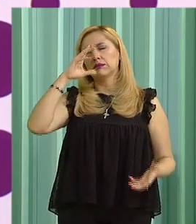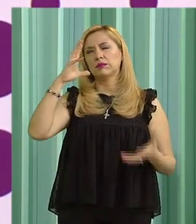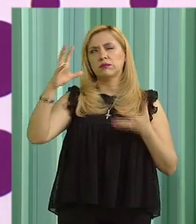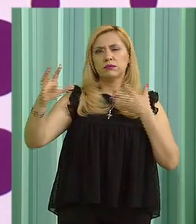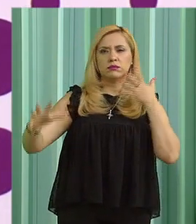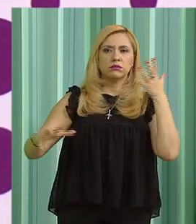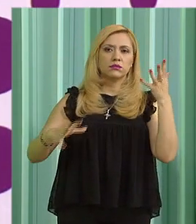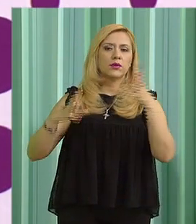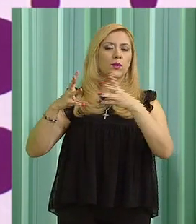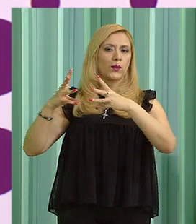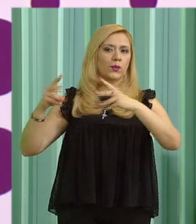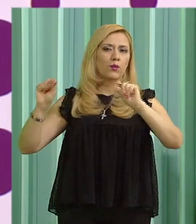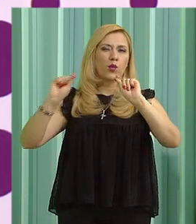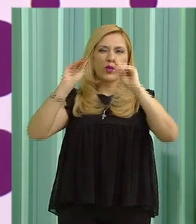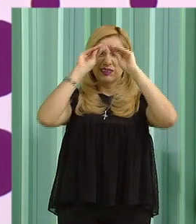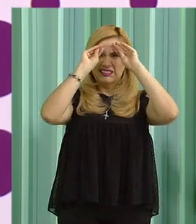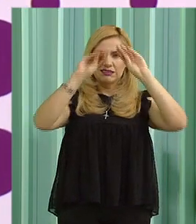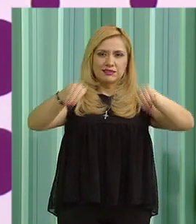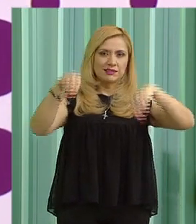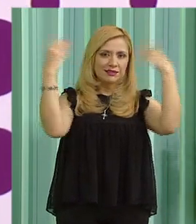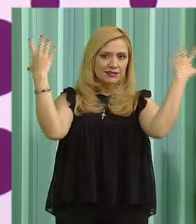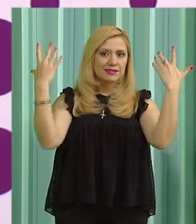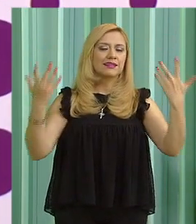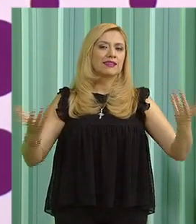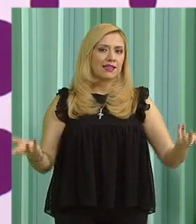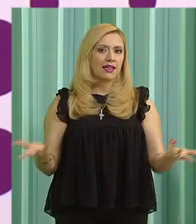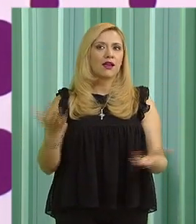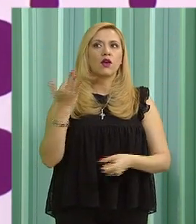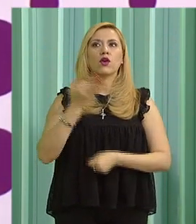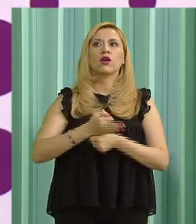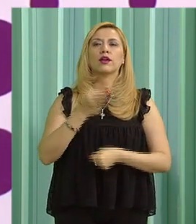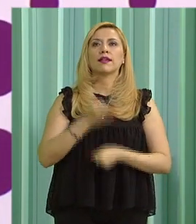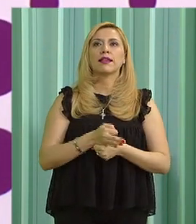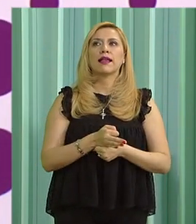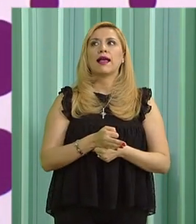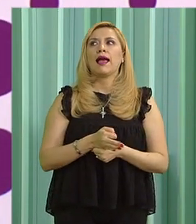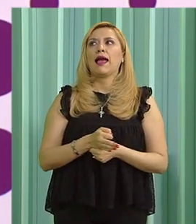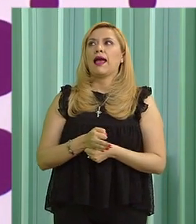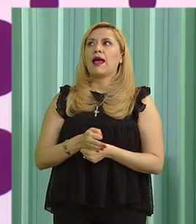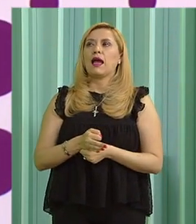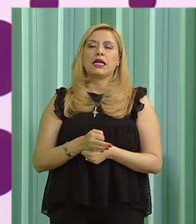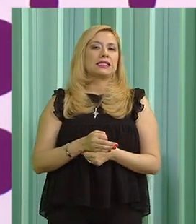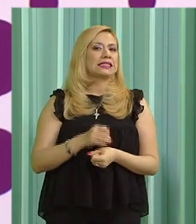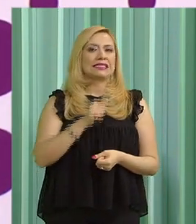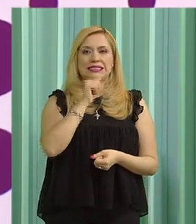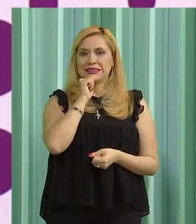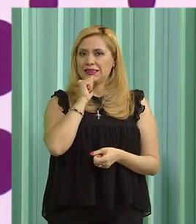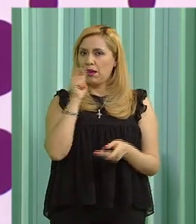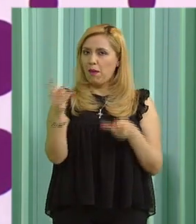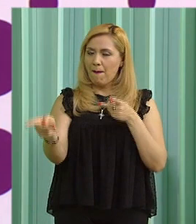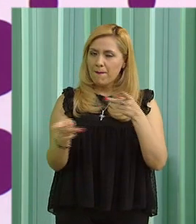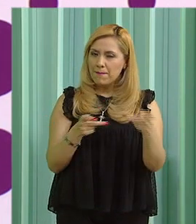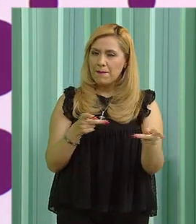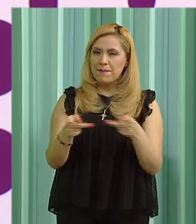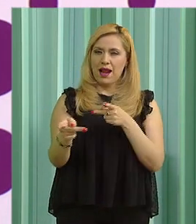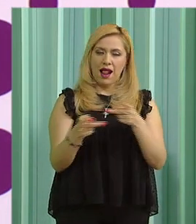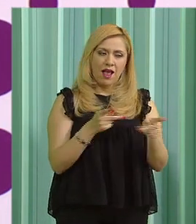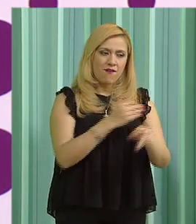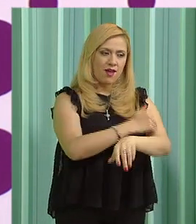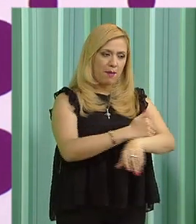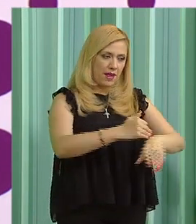¿no? Entonces, pues bueno, actualmente estamos todavía en la fase de preparación de las familias,